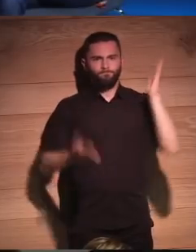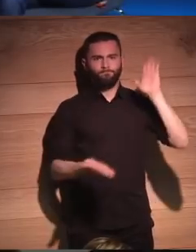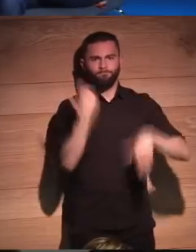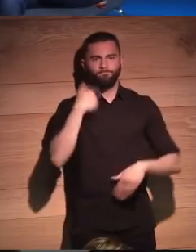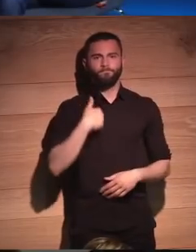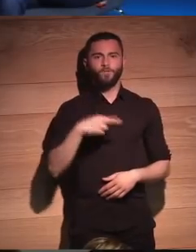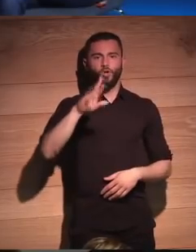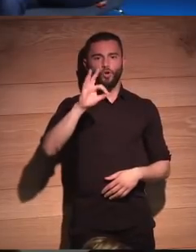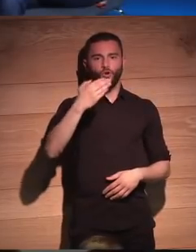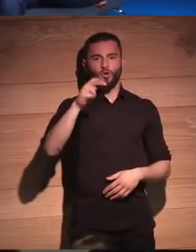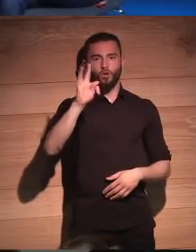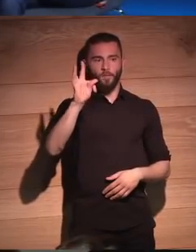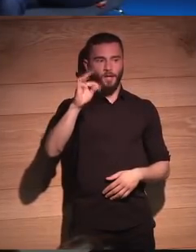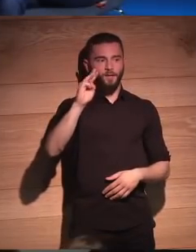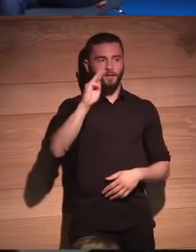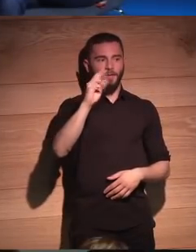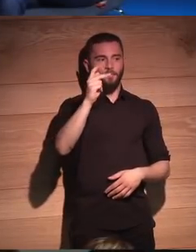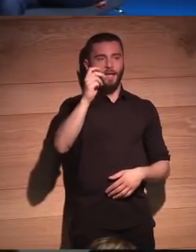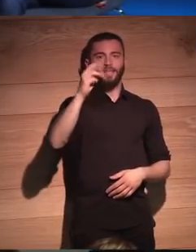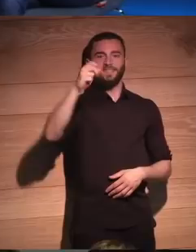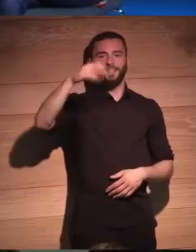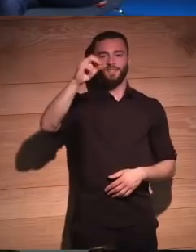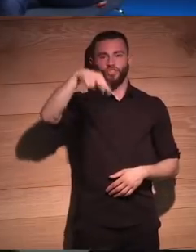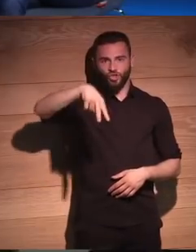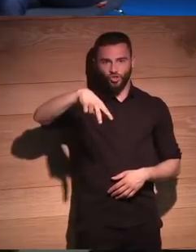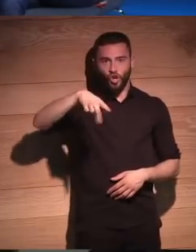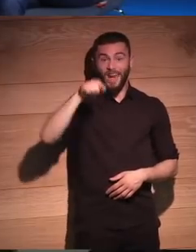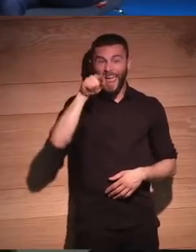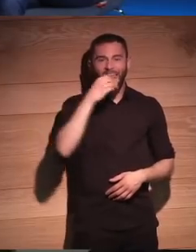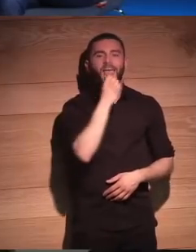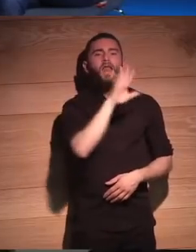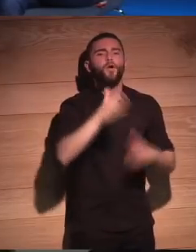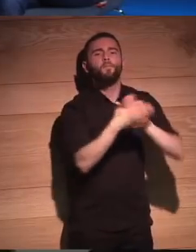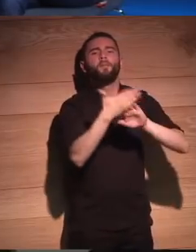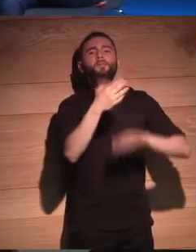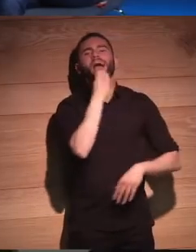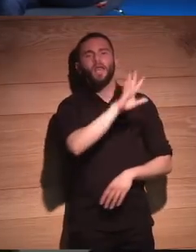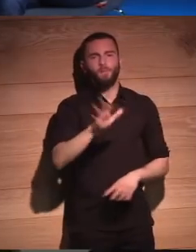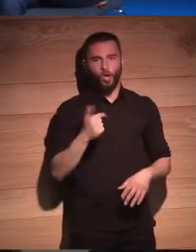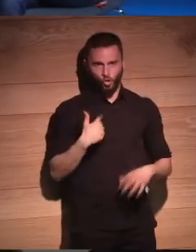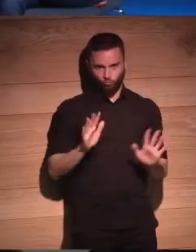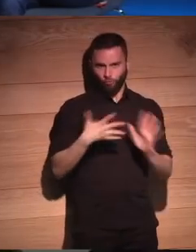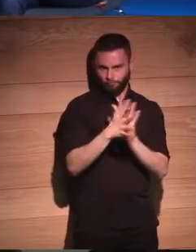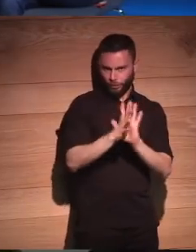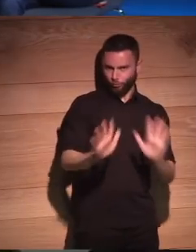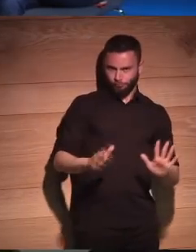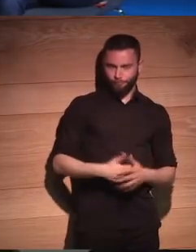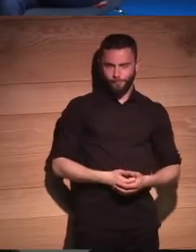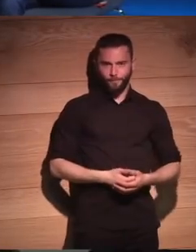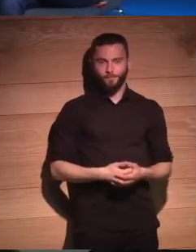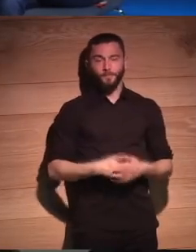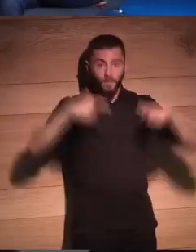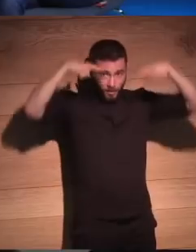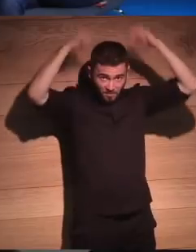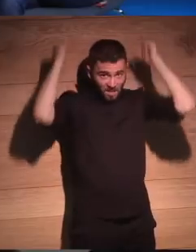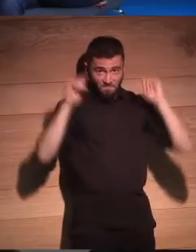va a es? ser Robert Pattinson. ¿En serio? Sí. Eres un visionario. Directamente. Lo explico, lo explico. A mí Venga, me gusta justifica. también. Batman al